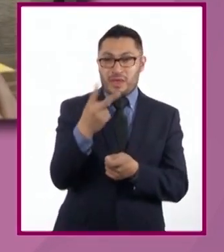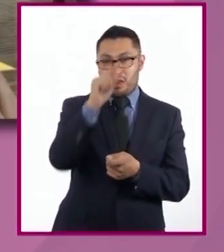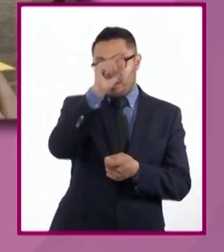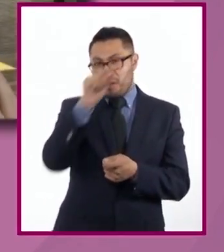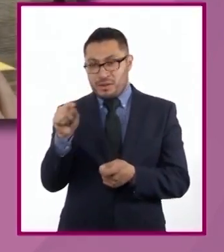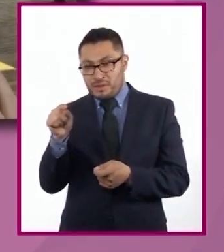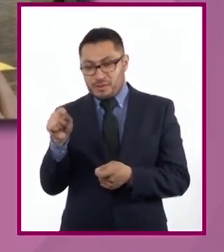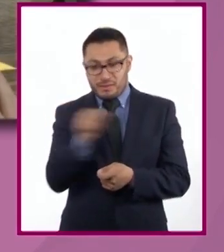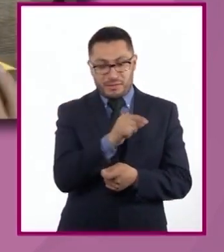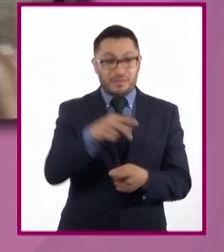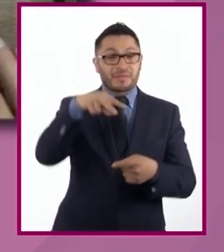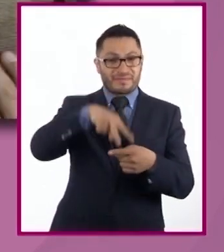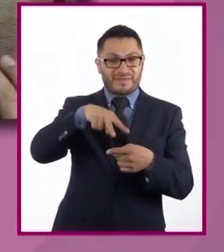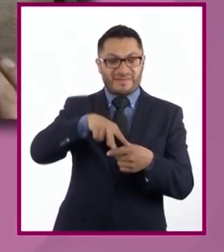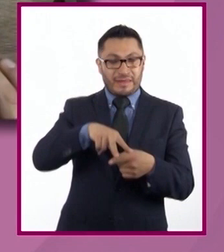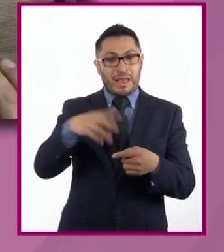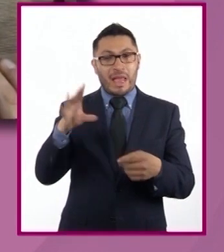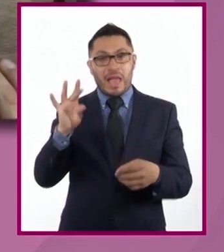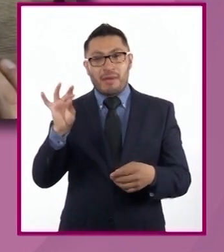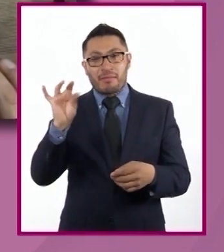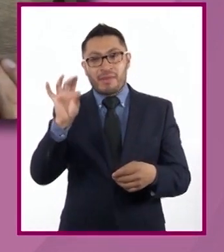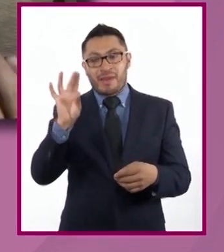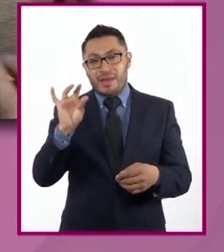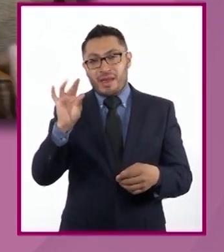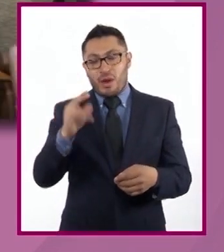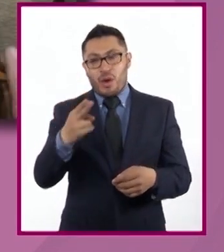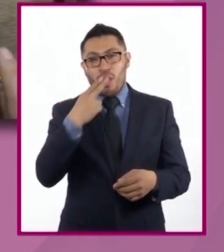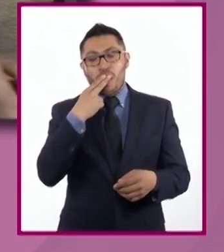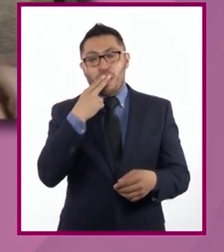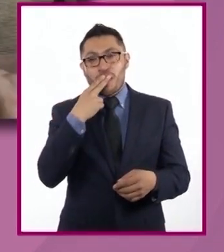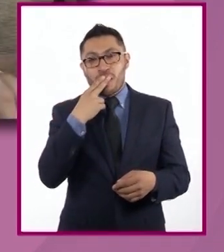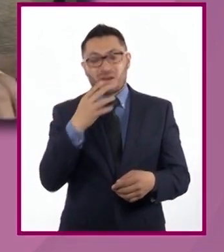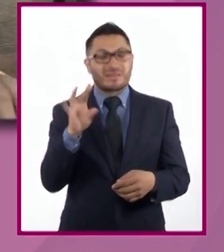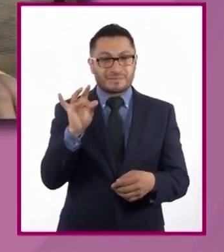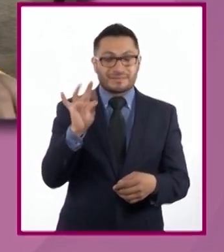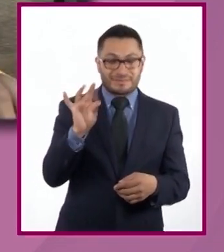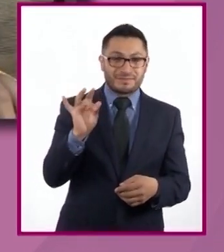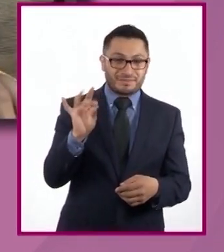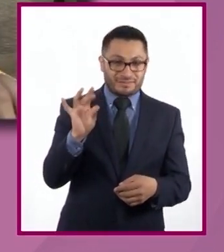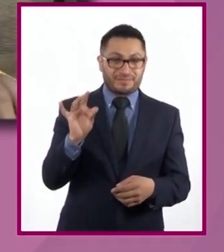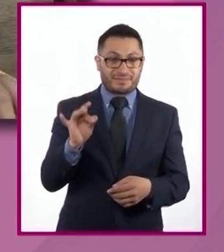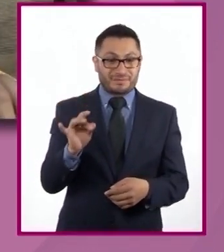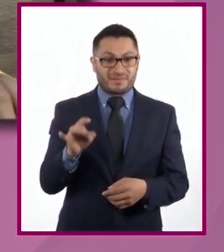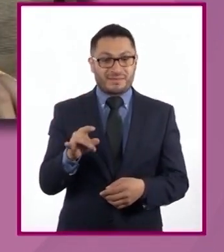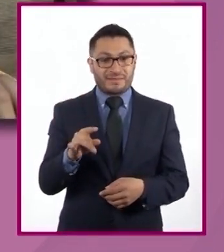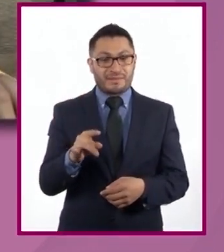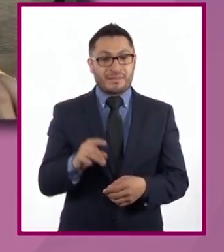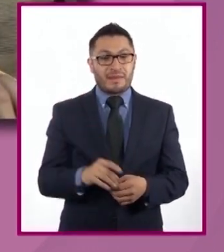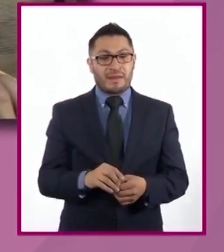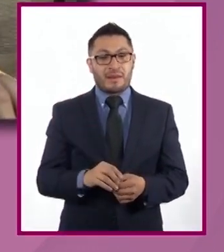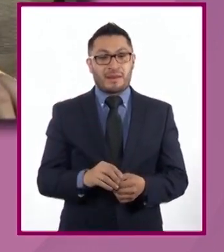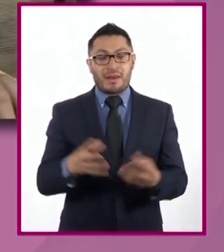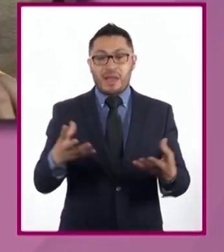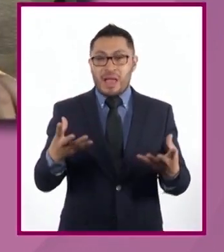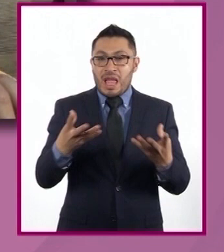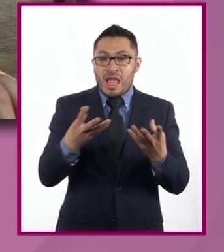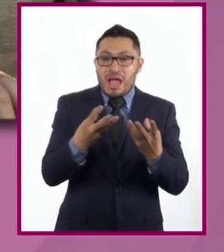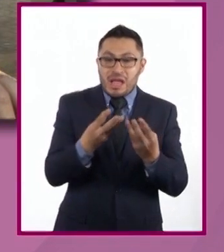triángulo. Péguenlos usando pegamento escolar de manera